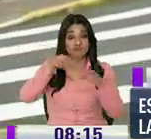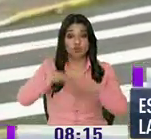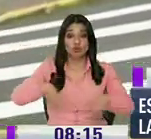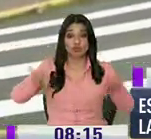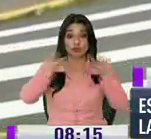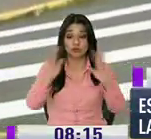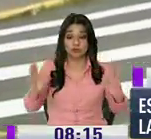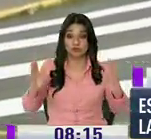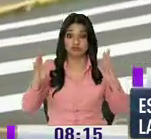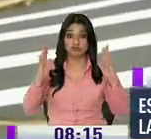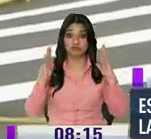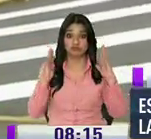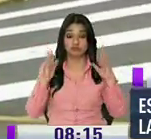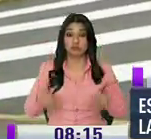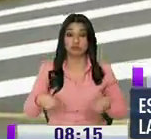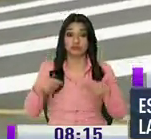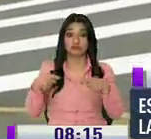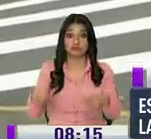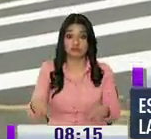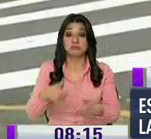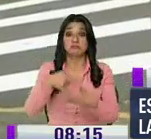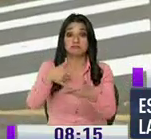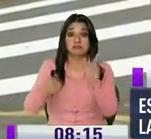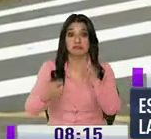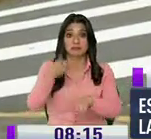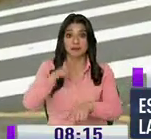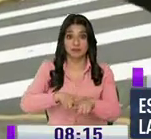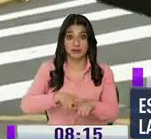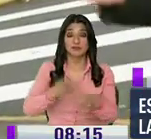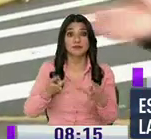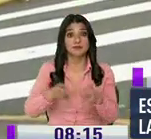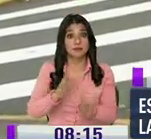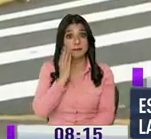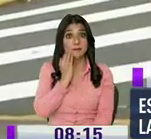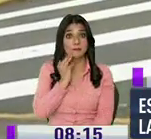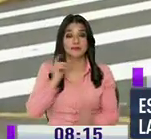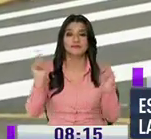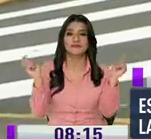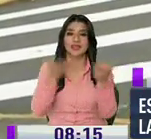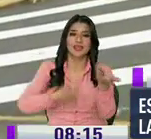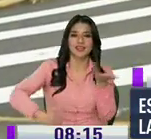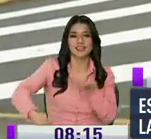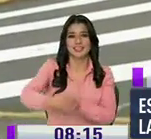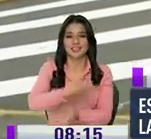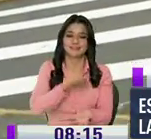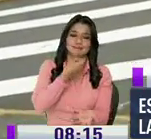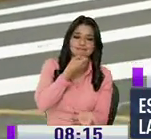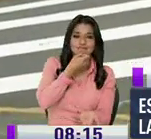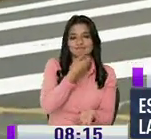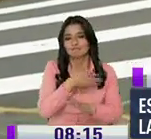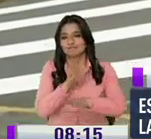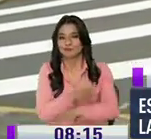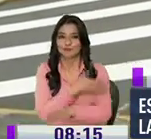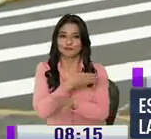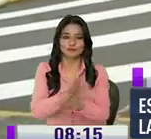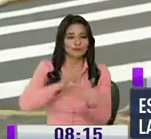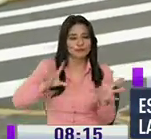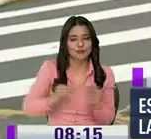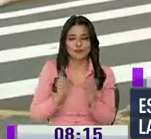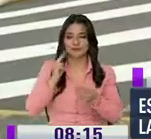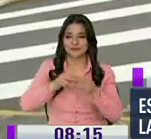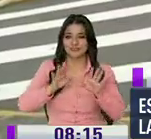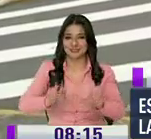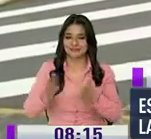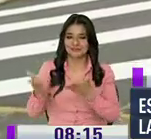ese momento van a entregarse los premios por primera vez y también habrá luego una fiesta con show artístico y musical para todos los que vengan a este